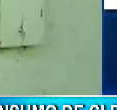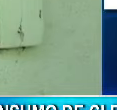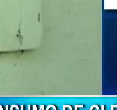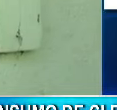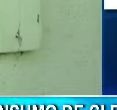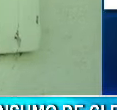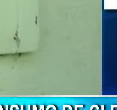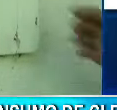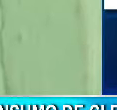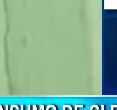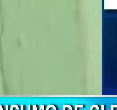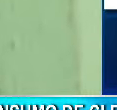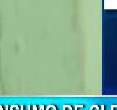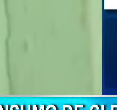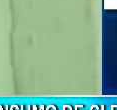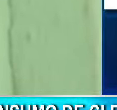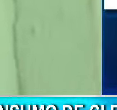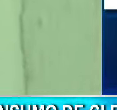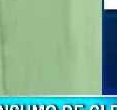de intoxicaciones.